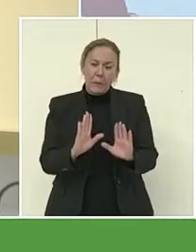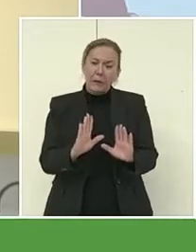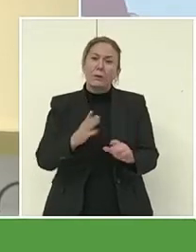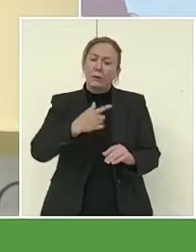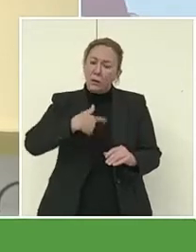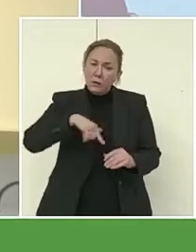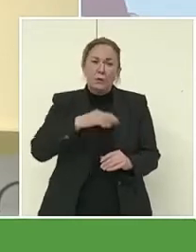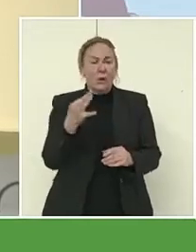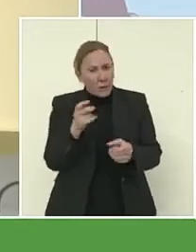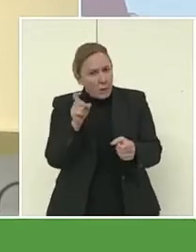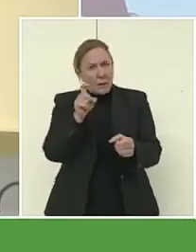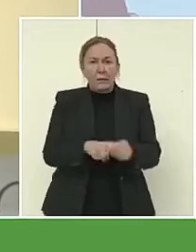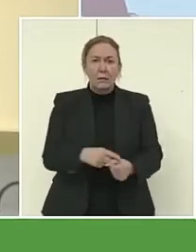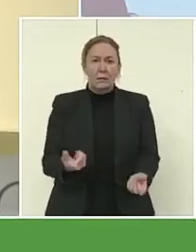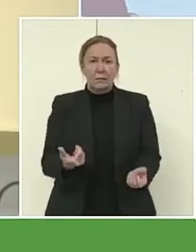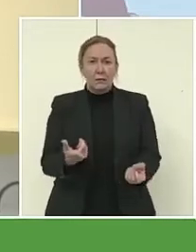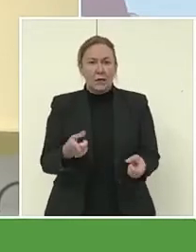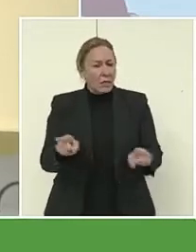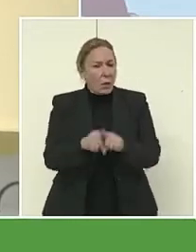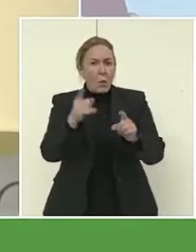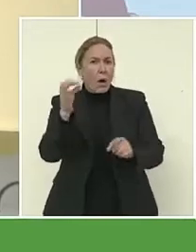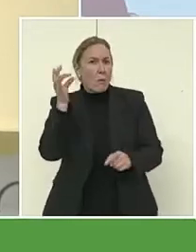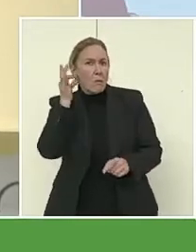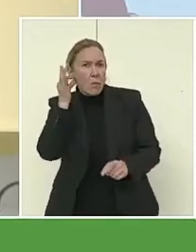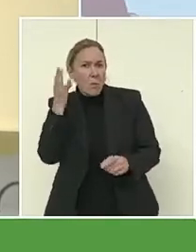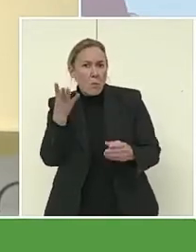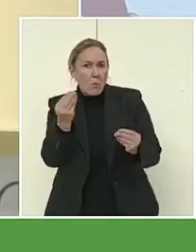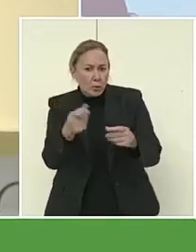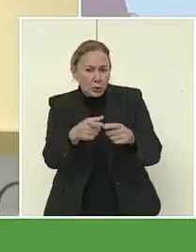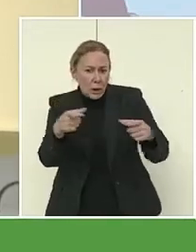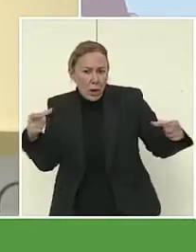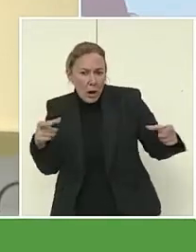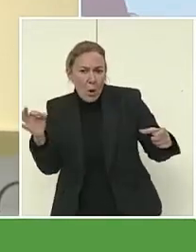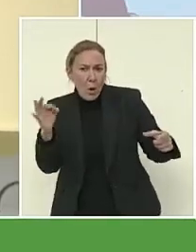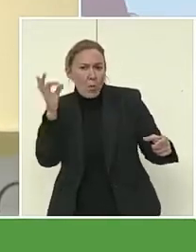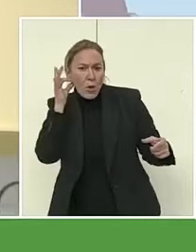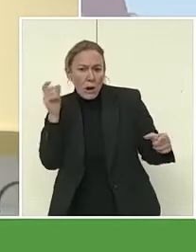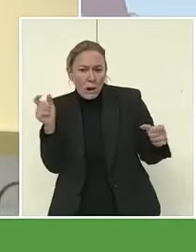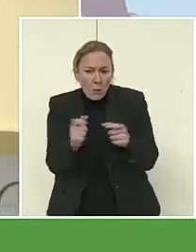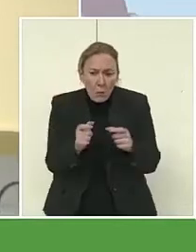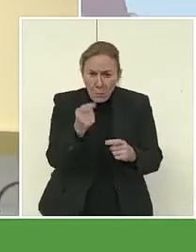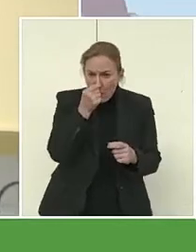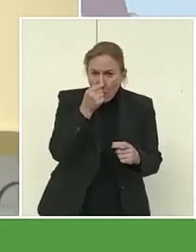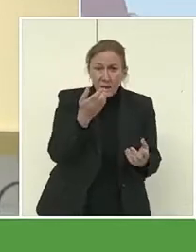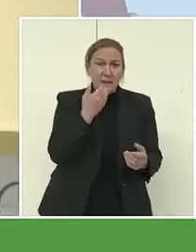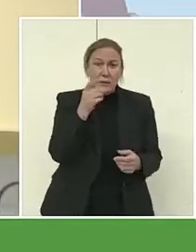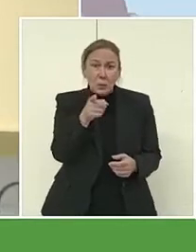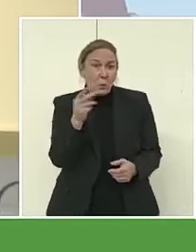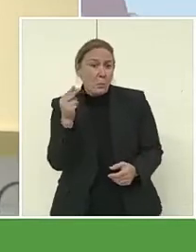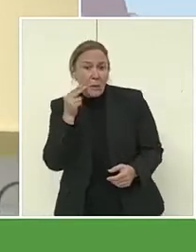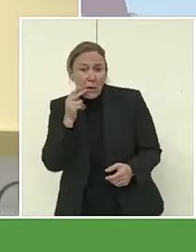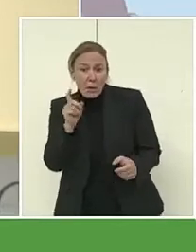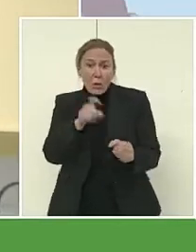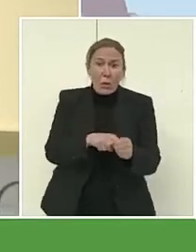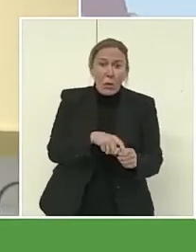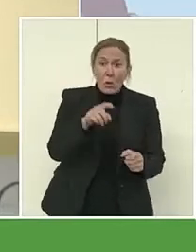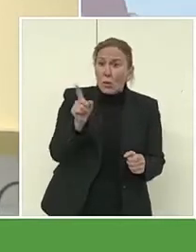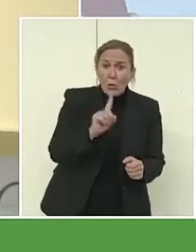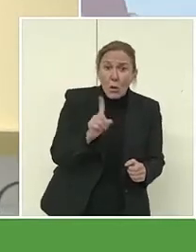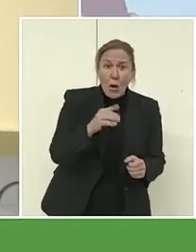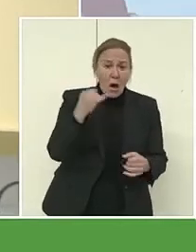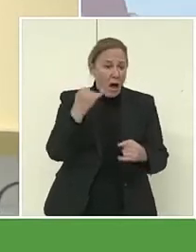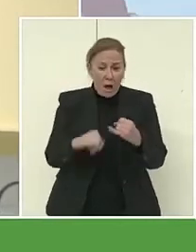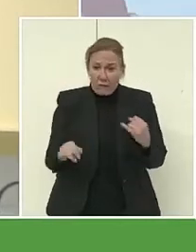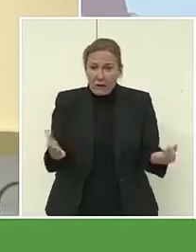tenemos que estar, es que tenemos que estar como en todo. Entonces, si no estás, no vas a poder aportar. Y si